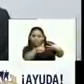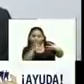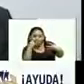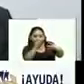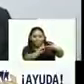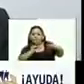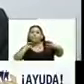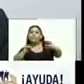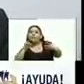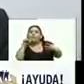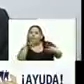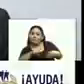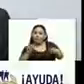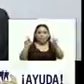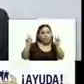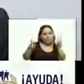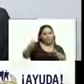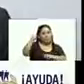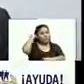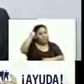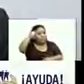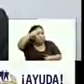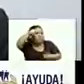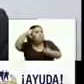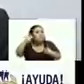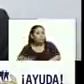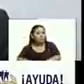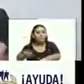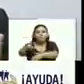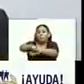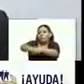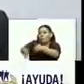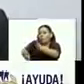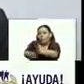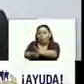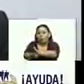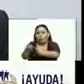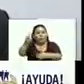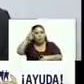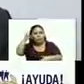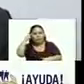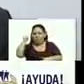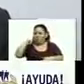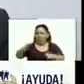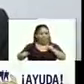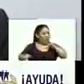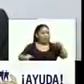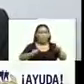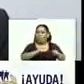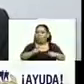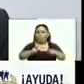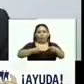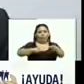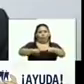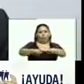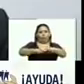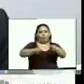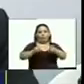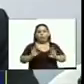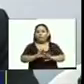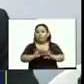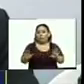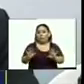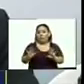importante que estos acuerdos pasen por la Asamblea Legislativa y no se trate de evitar el control legislativo y